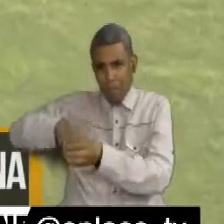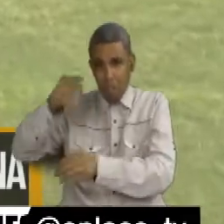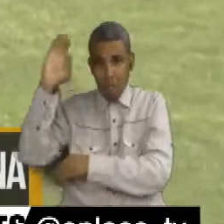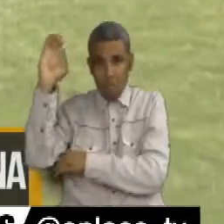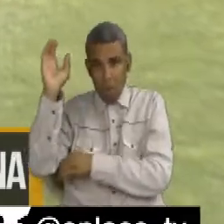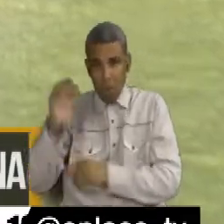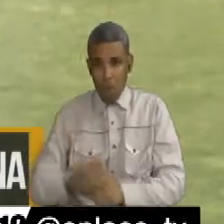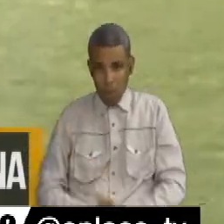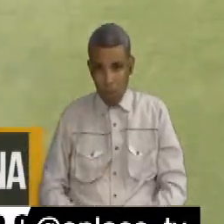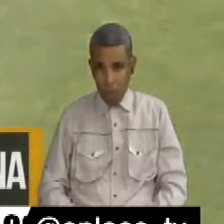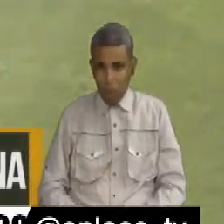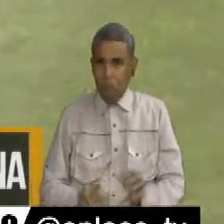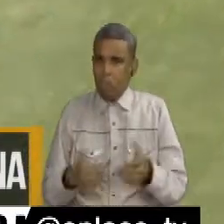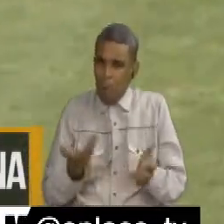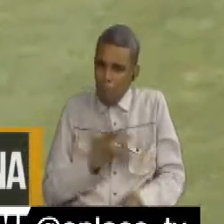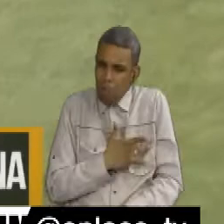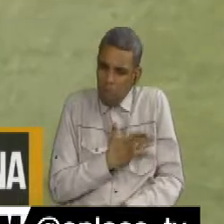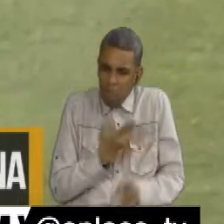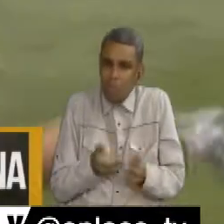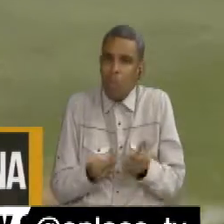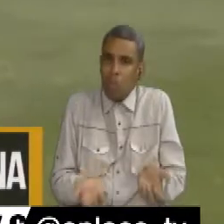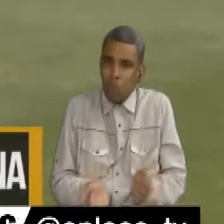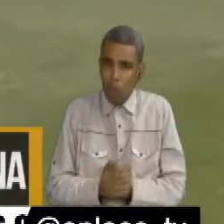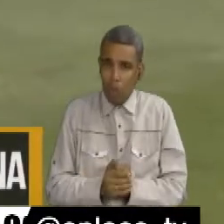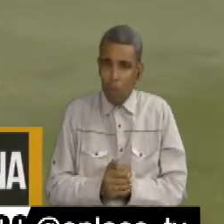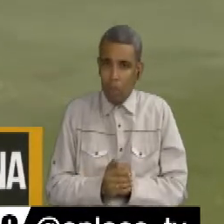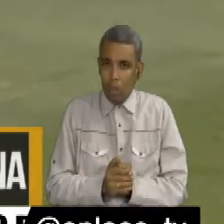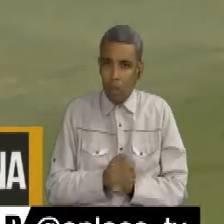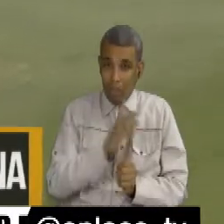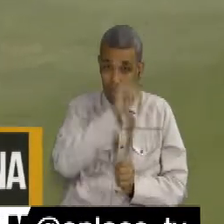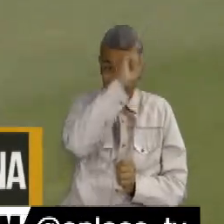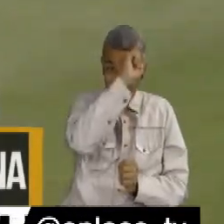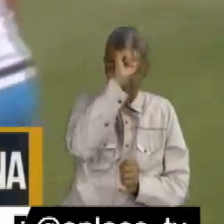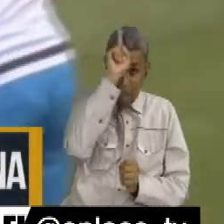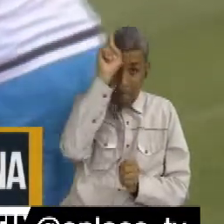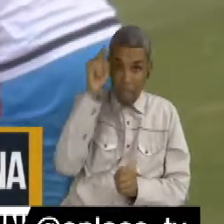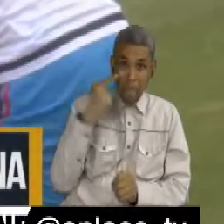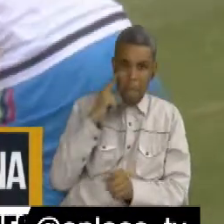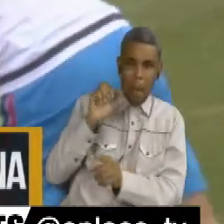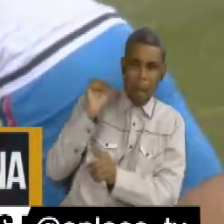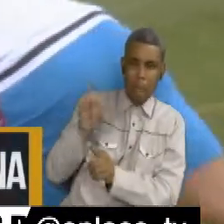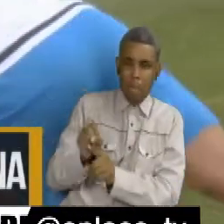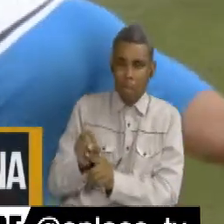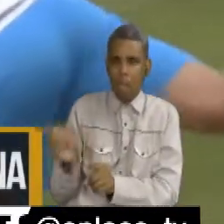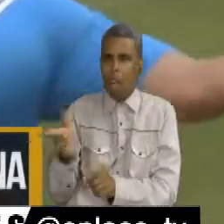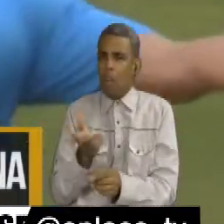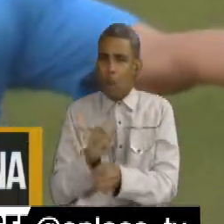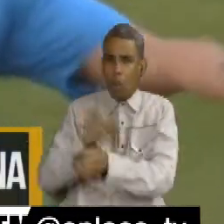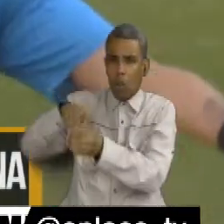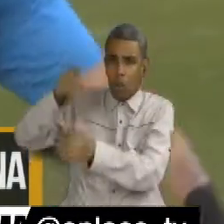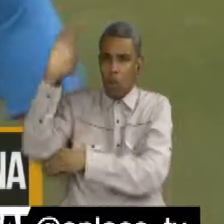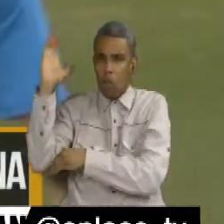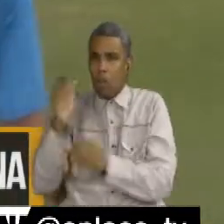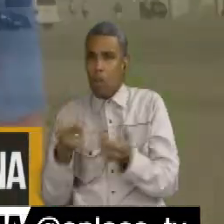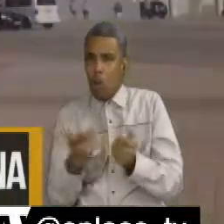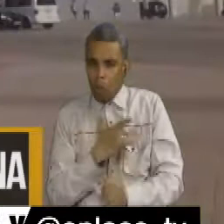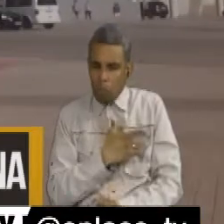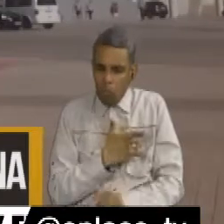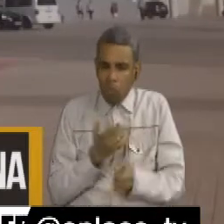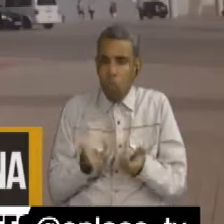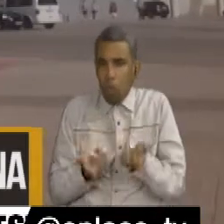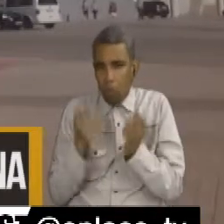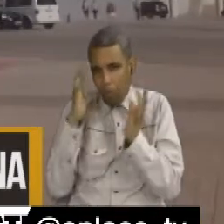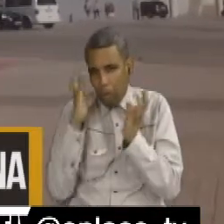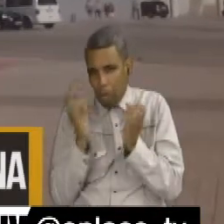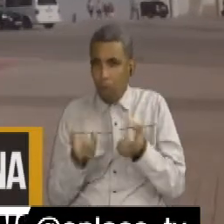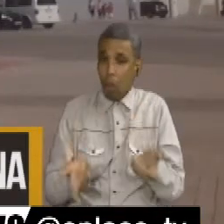no jugar, ni siquiera ser tenido en cuenta para el banco en la gran final de la Liga de Campeones. En fin, en la emisión de la noche le estaremos contando, seguramente que a